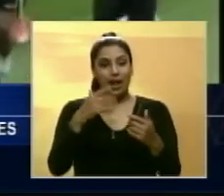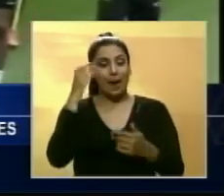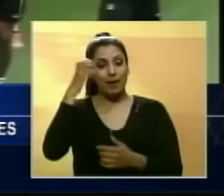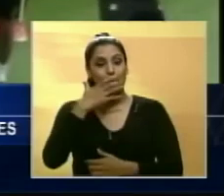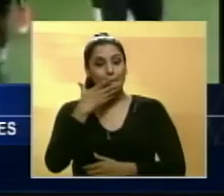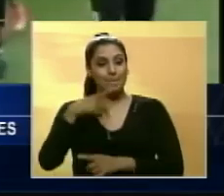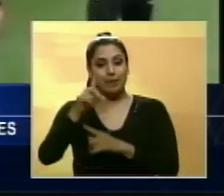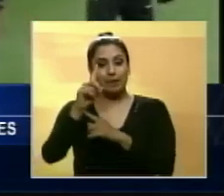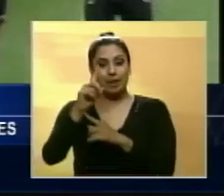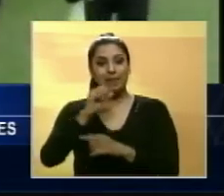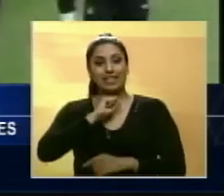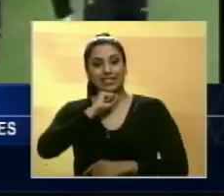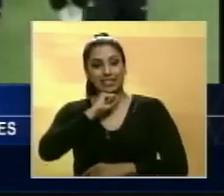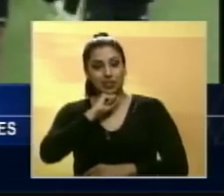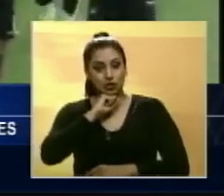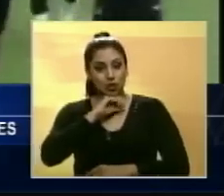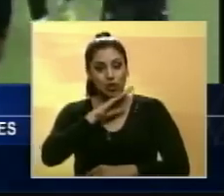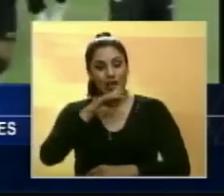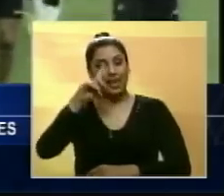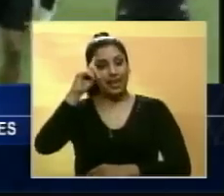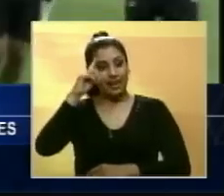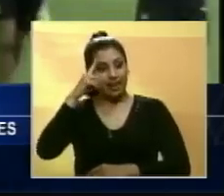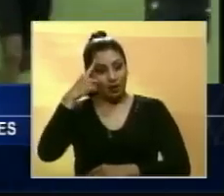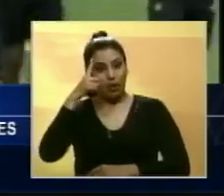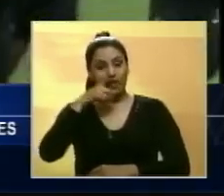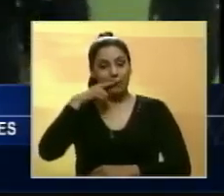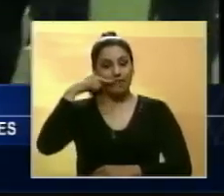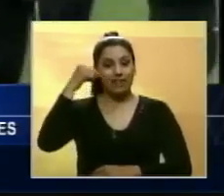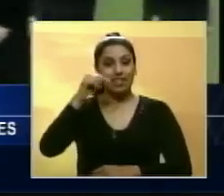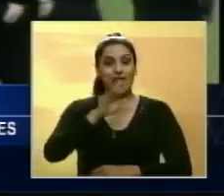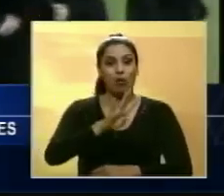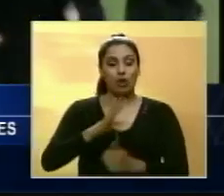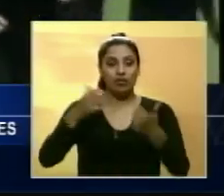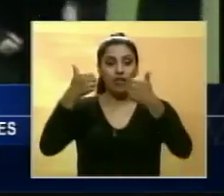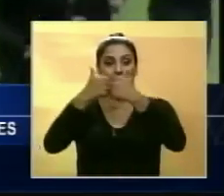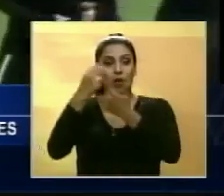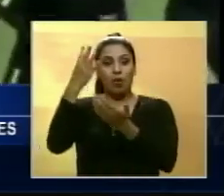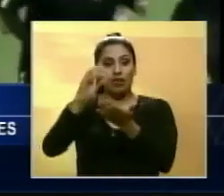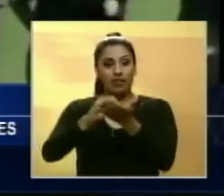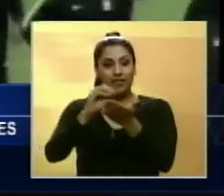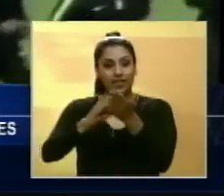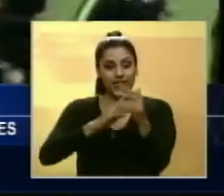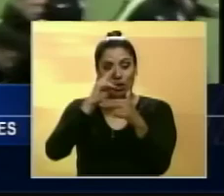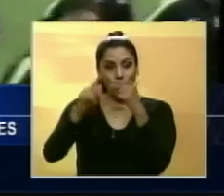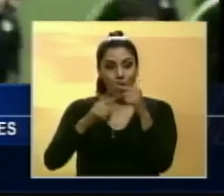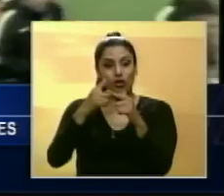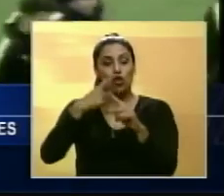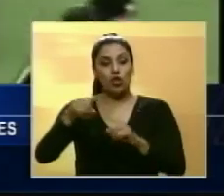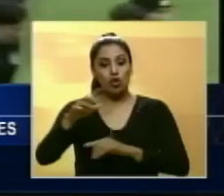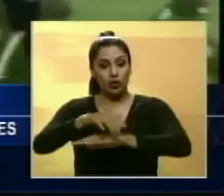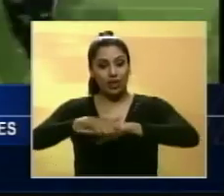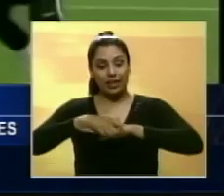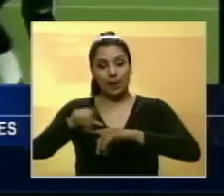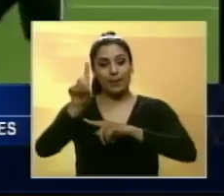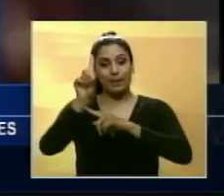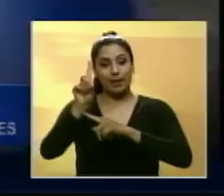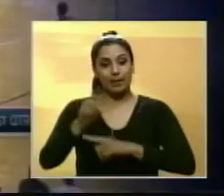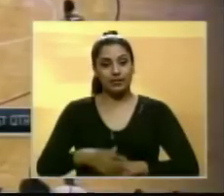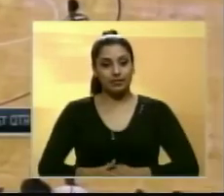por primera vez en su historia. Recordemos que los franceses están en cuartos de final por 4º año consecutivo y los ingleses por primera